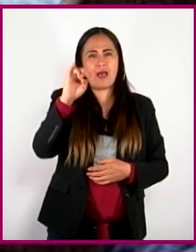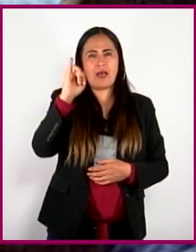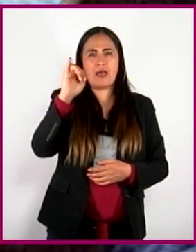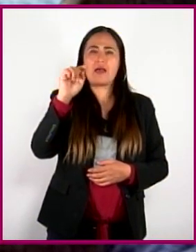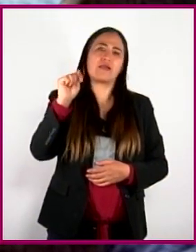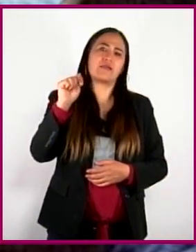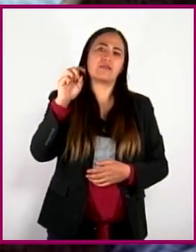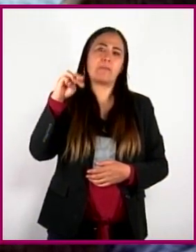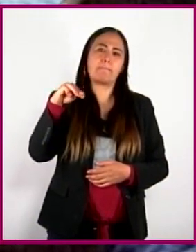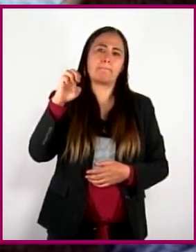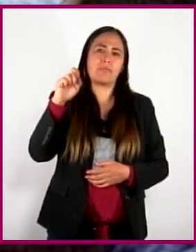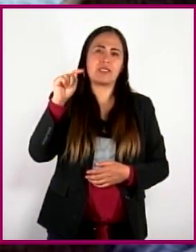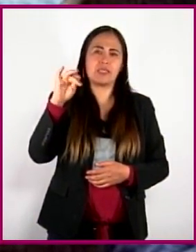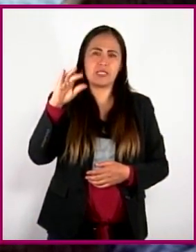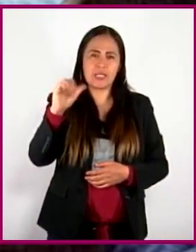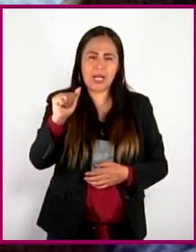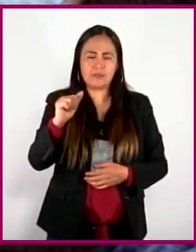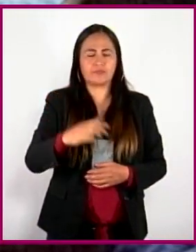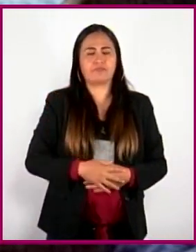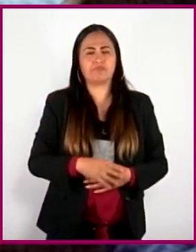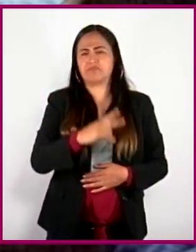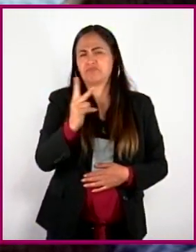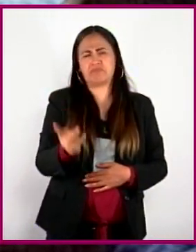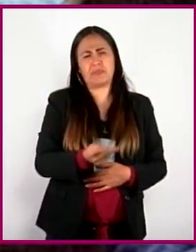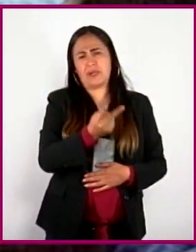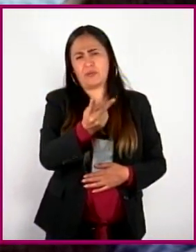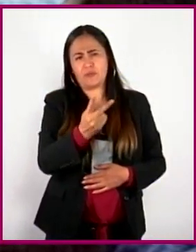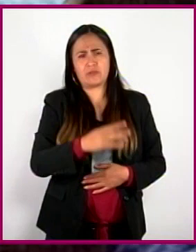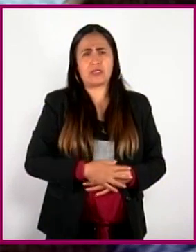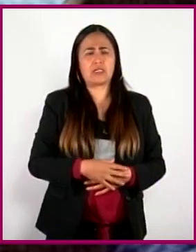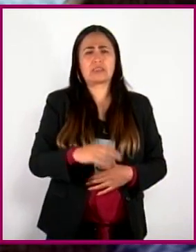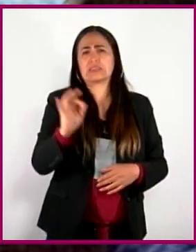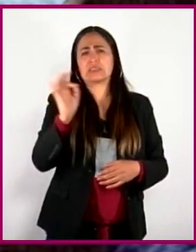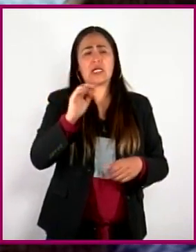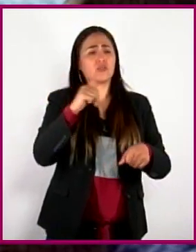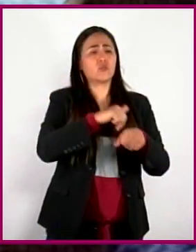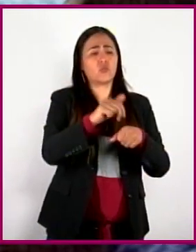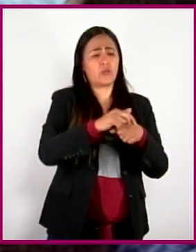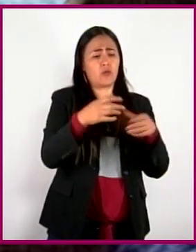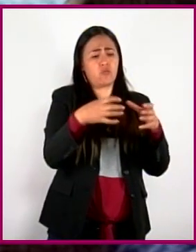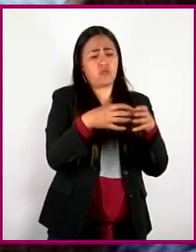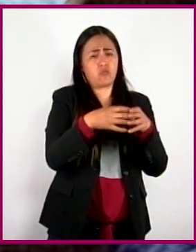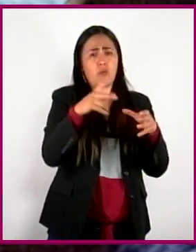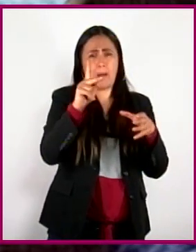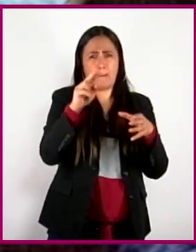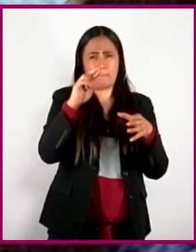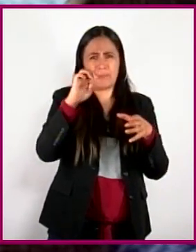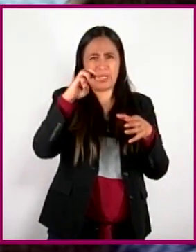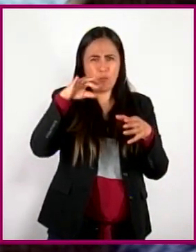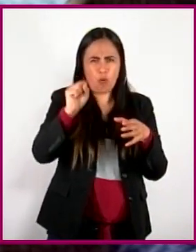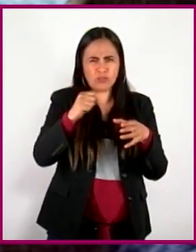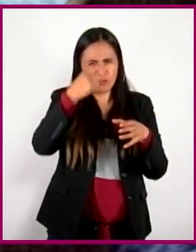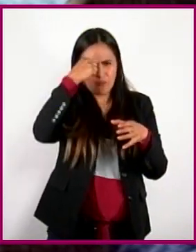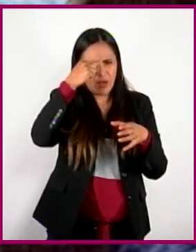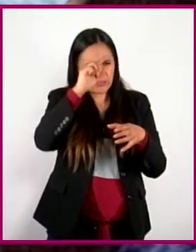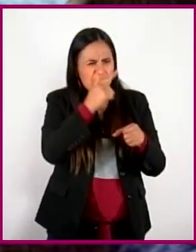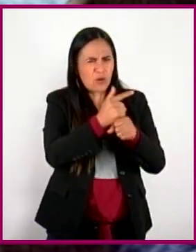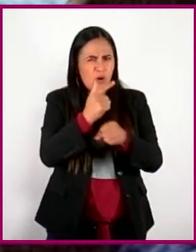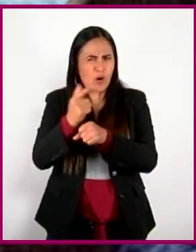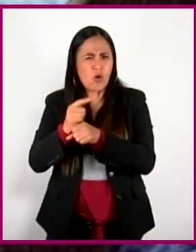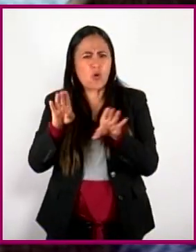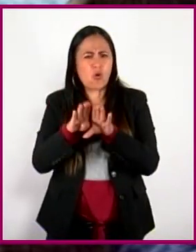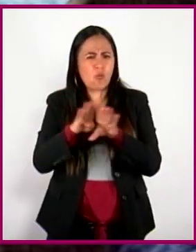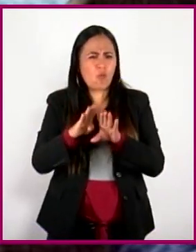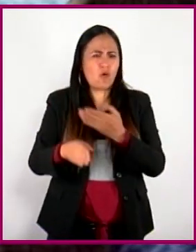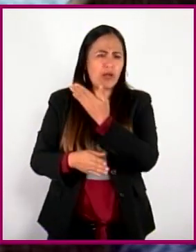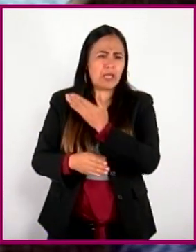Una pregunta natural es saber si existe una forma de encontrar a los números primos de manera fácil. Euclides demostró que los números primos